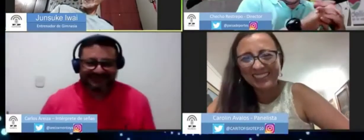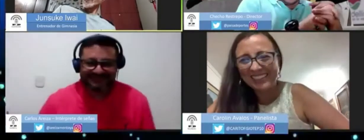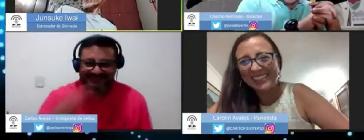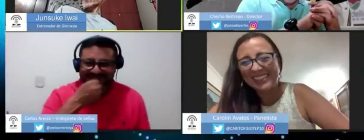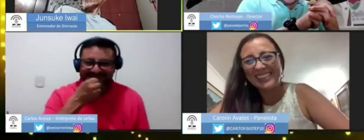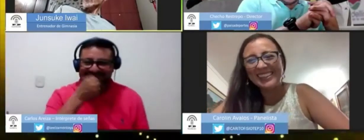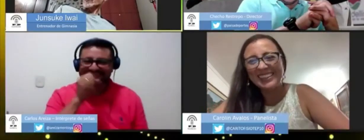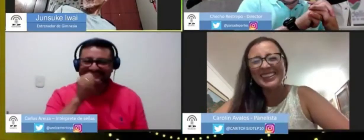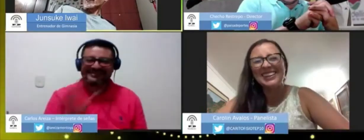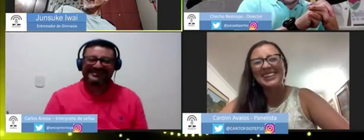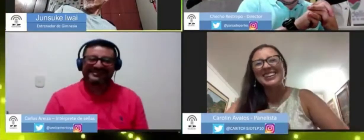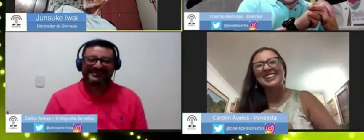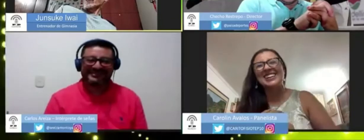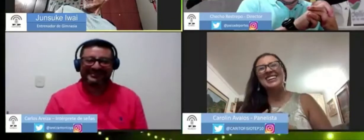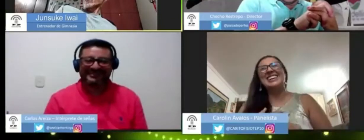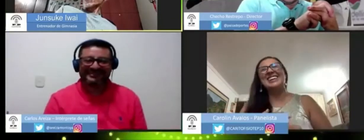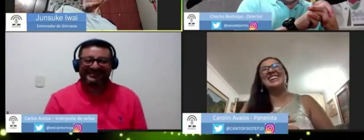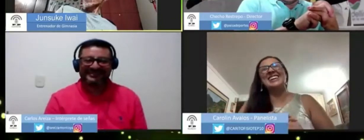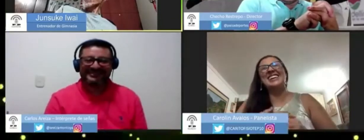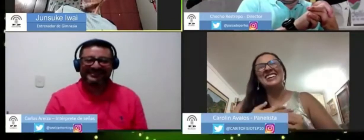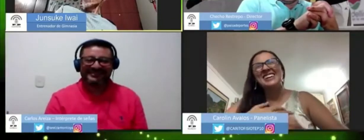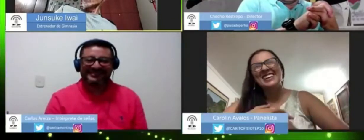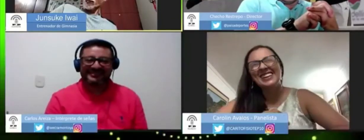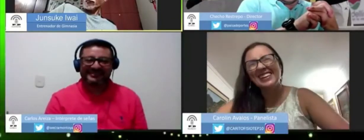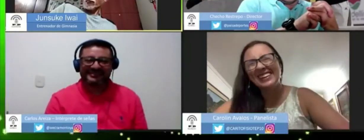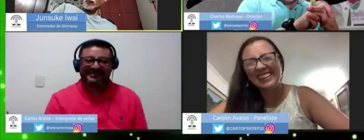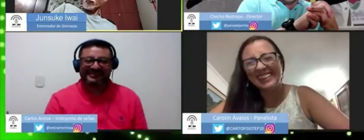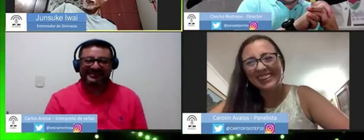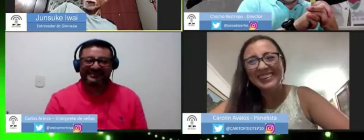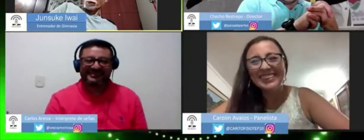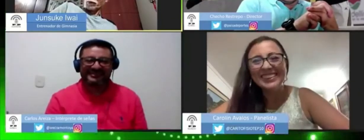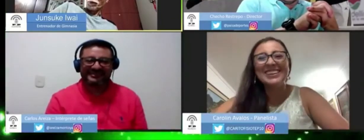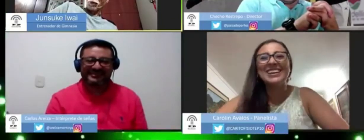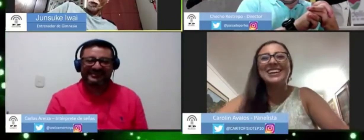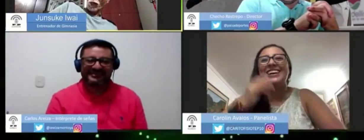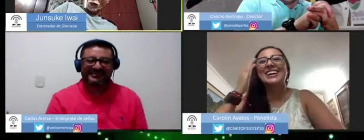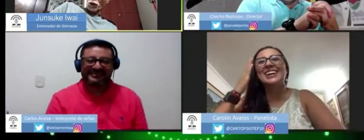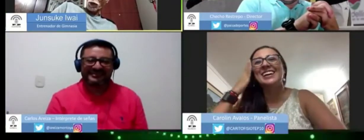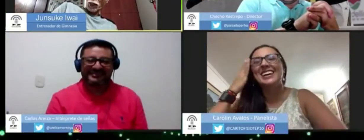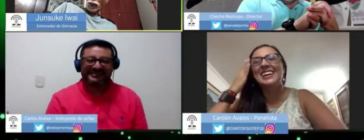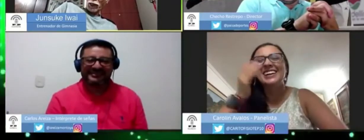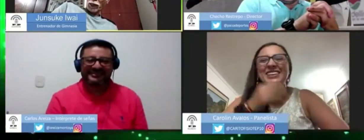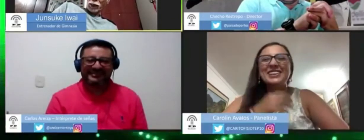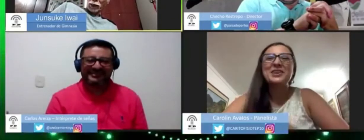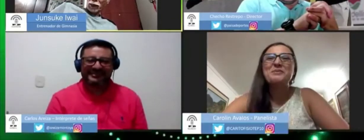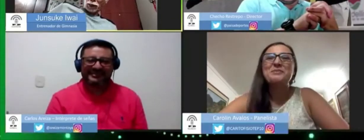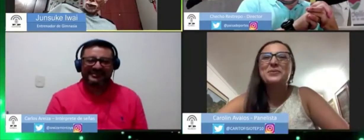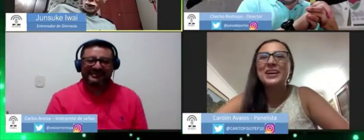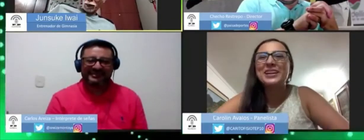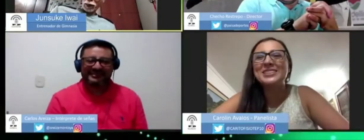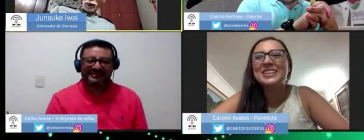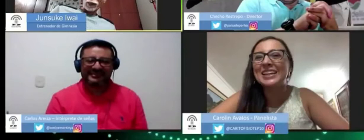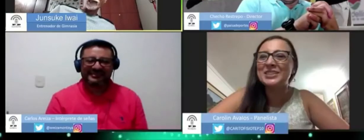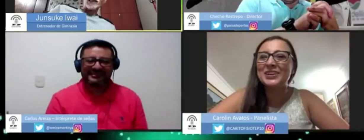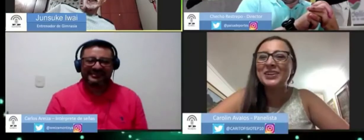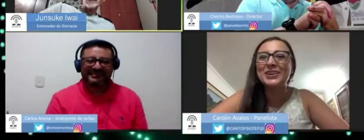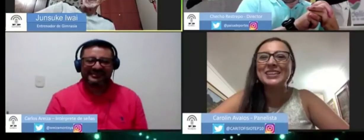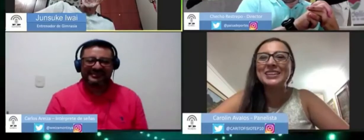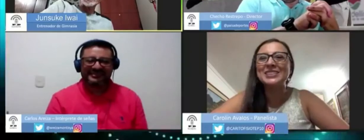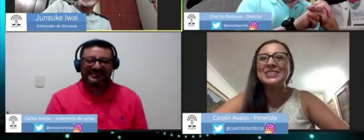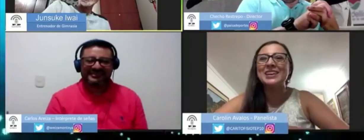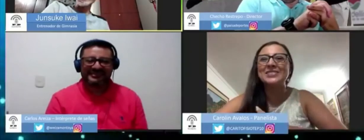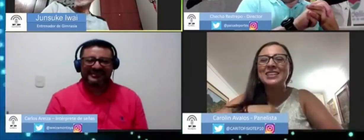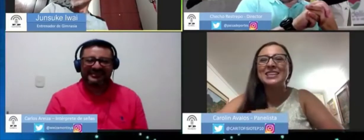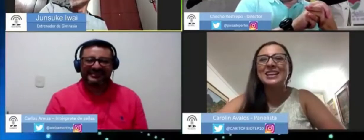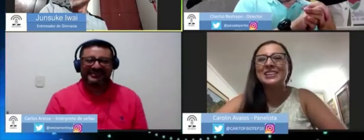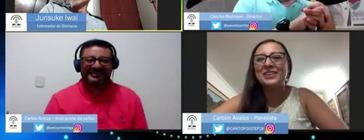pantalla. Ya quiere salir. Aska, venga acá. Sube. Bueno, Checho, creo oiga,